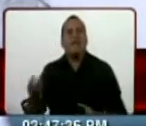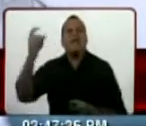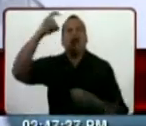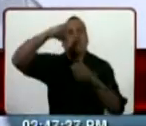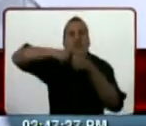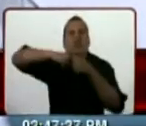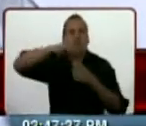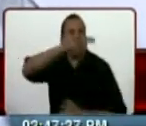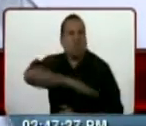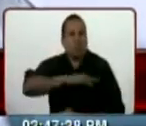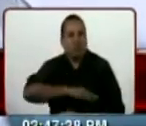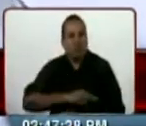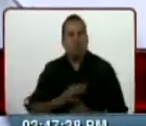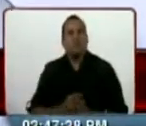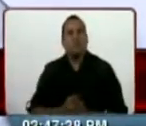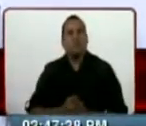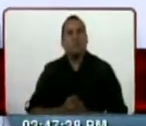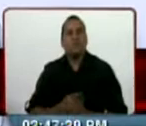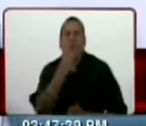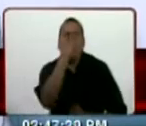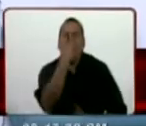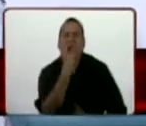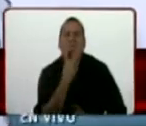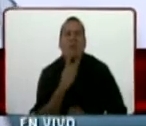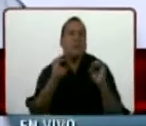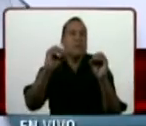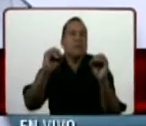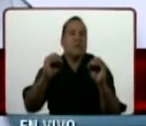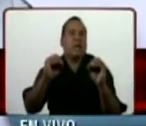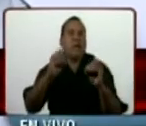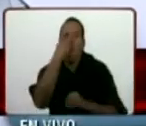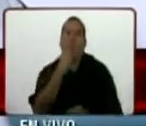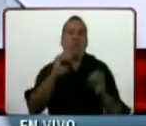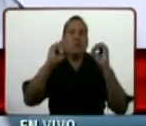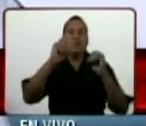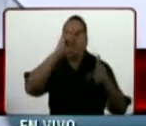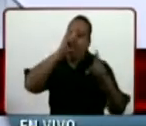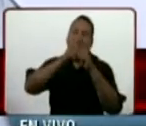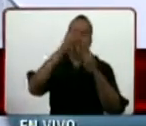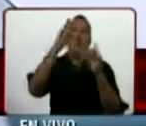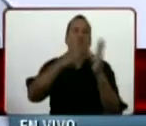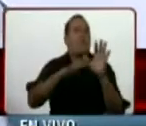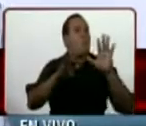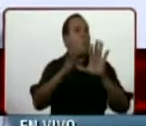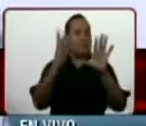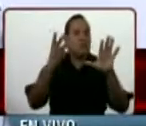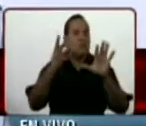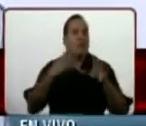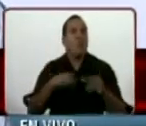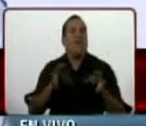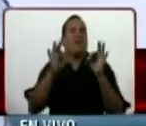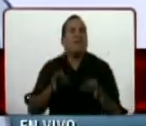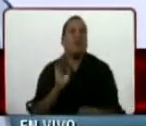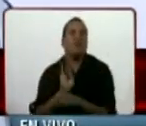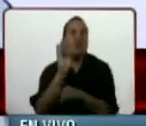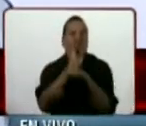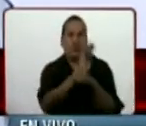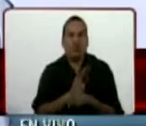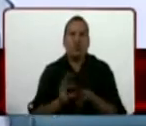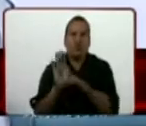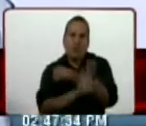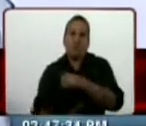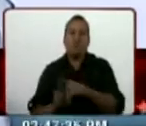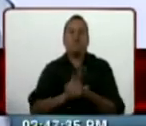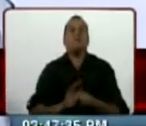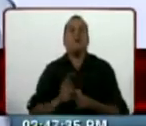social, por la pobreza cero como meta para el 2019, por la seguridad de este país. Vamos a trabajar